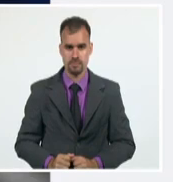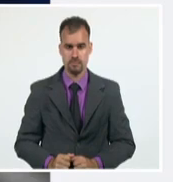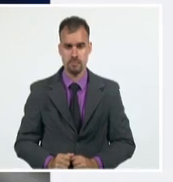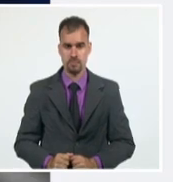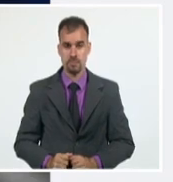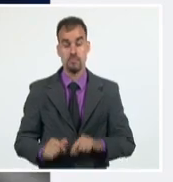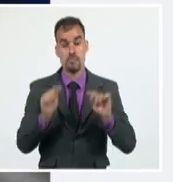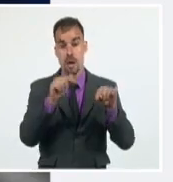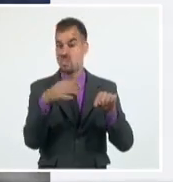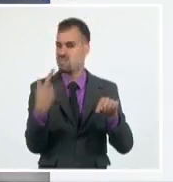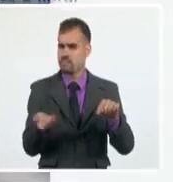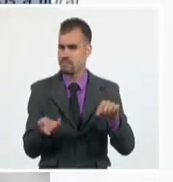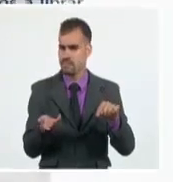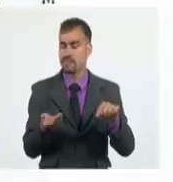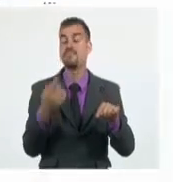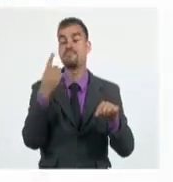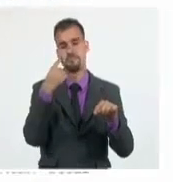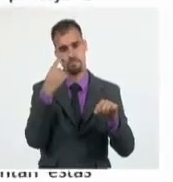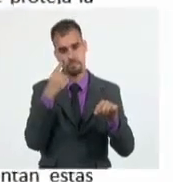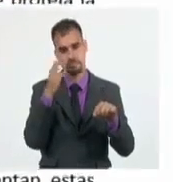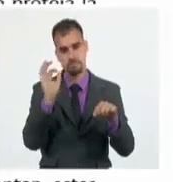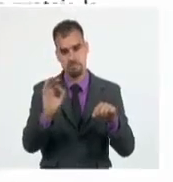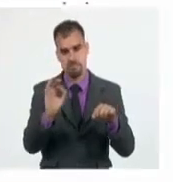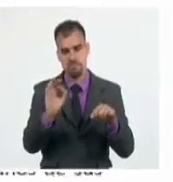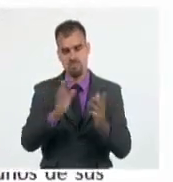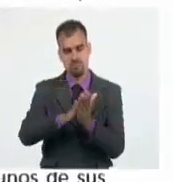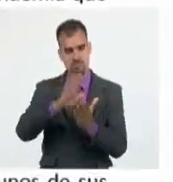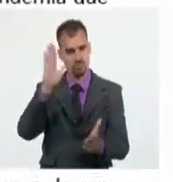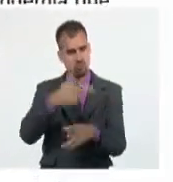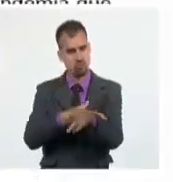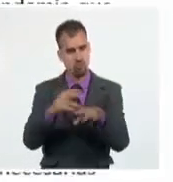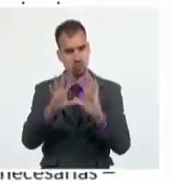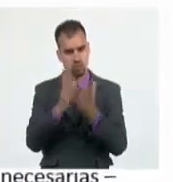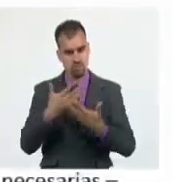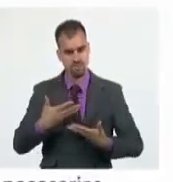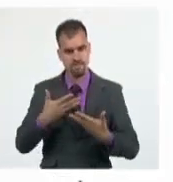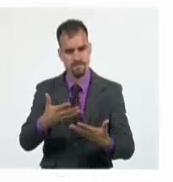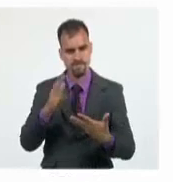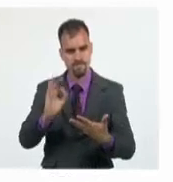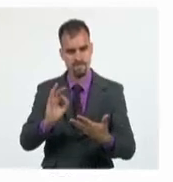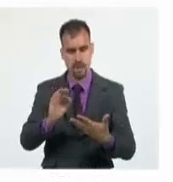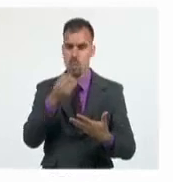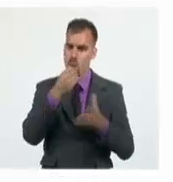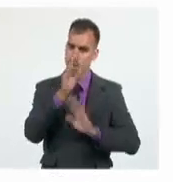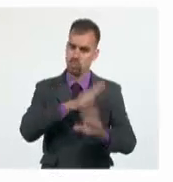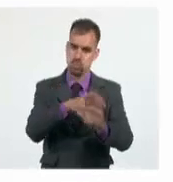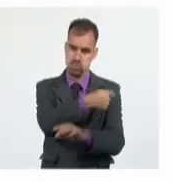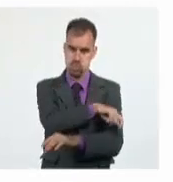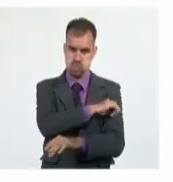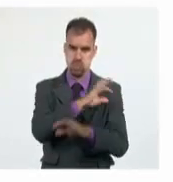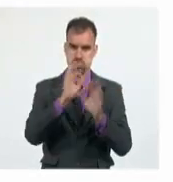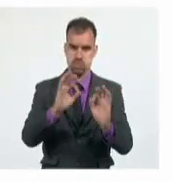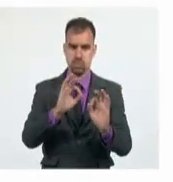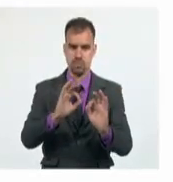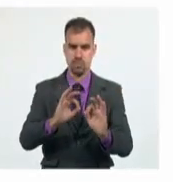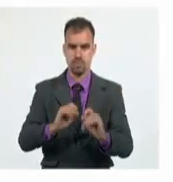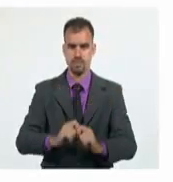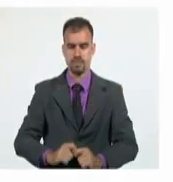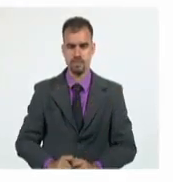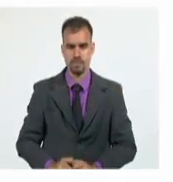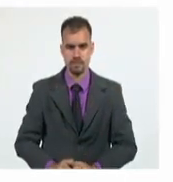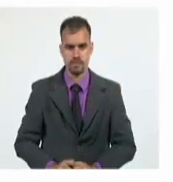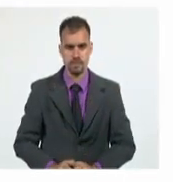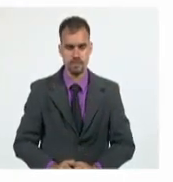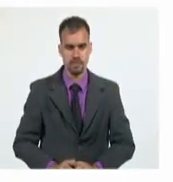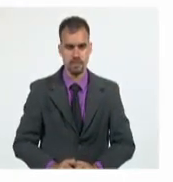debe a la fuerza, la representatividad y el compromiso histórico con las causas justas de su pueblo y de la humanidad del Partido Comunista